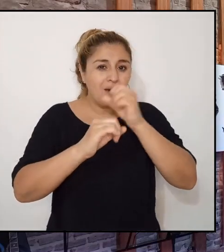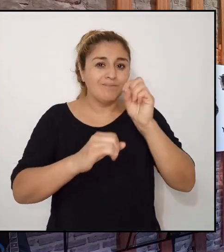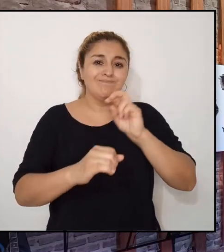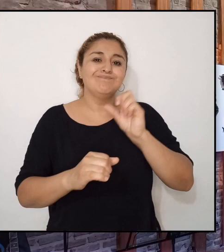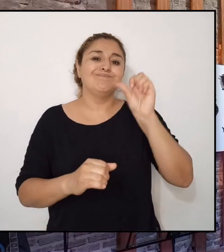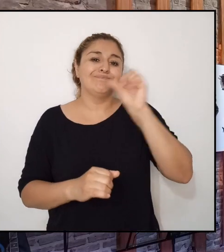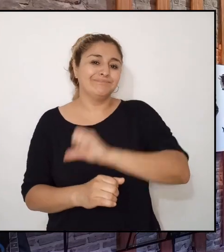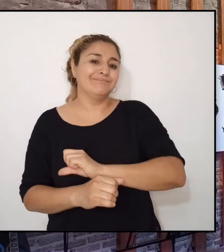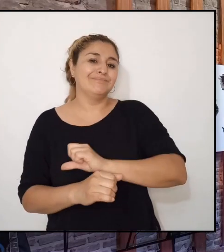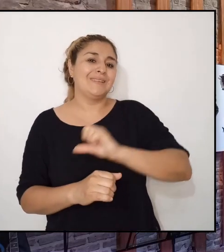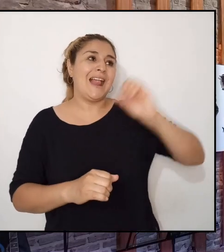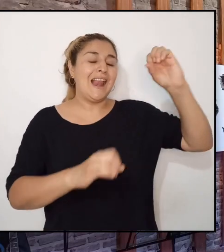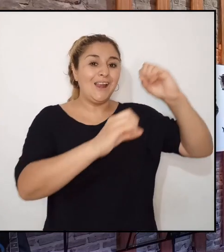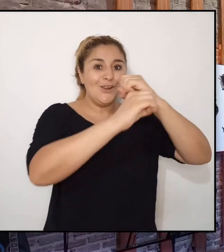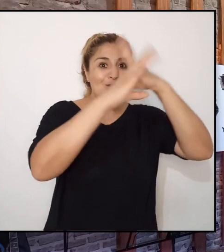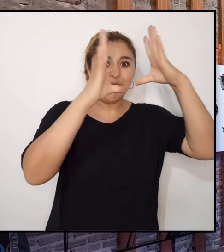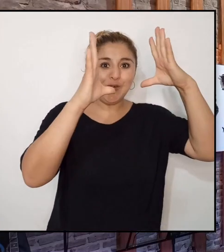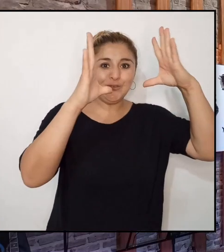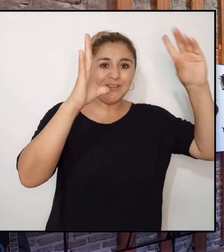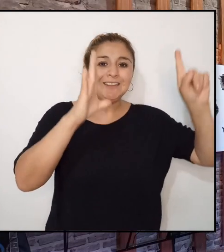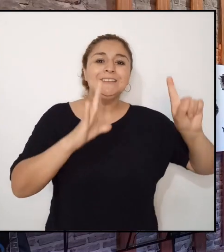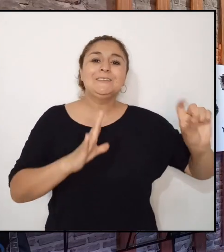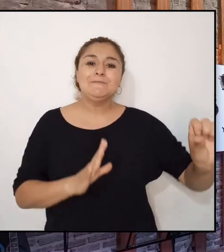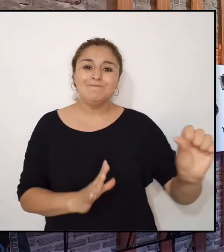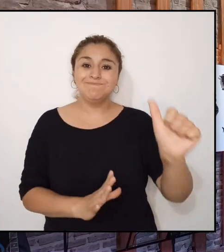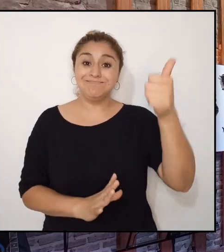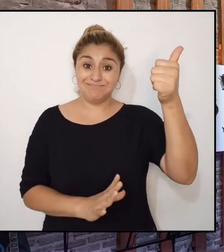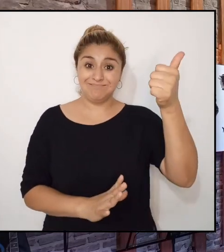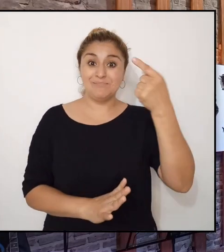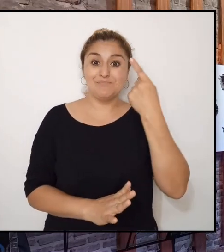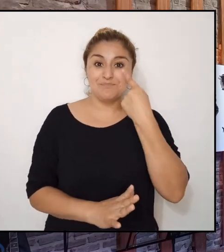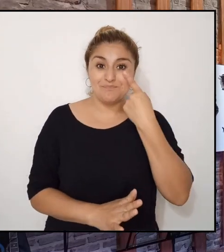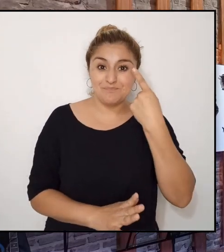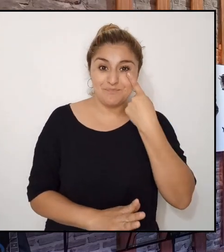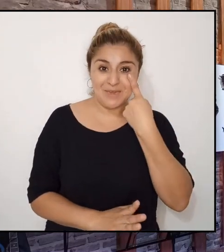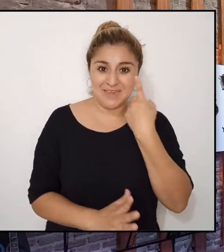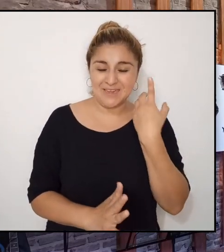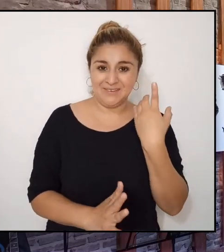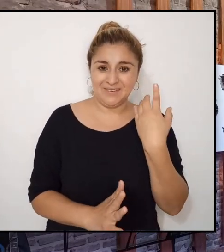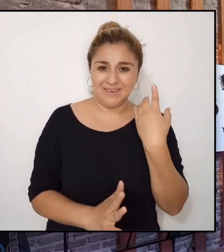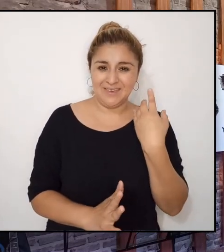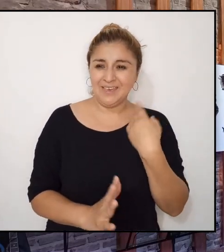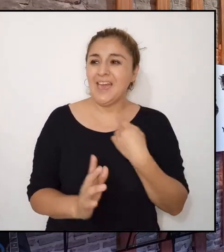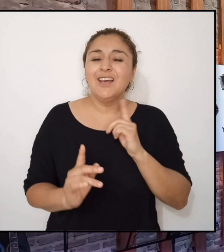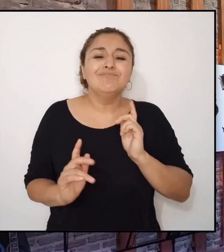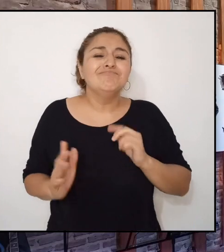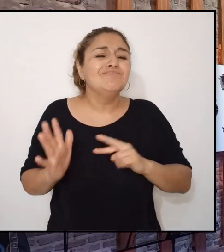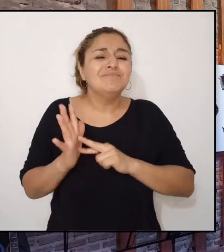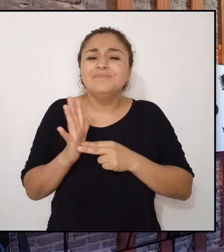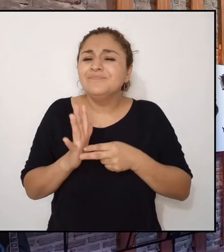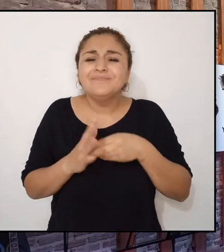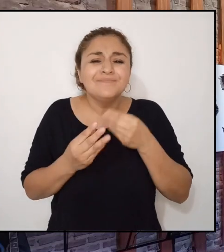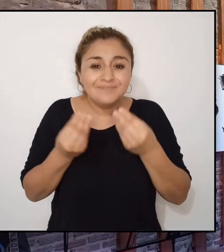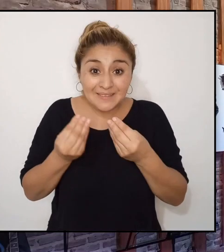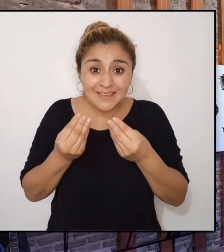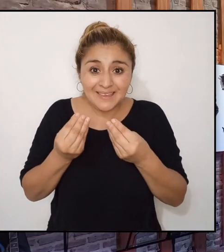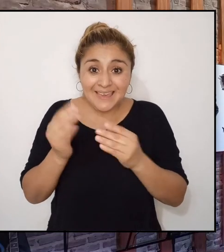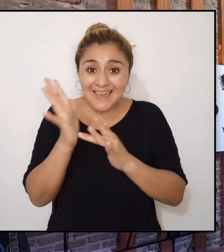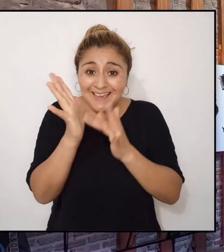Jesús es la palabra. Jesús es el verbo, la palabra de